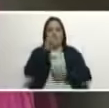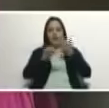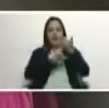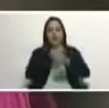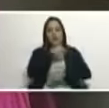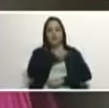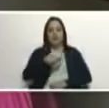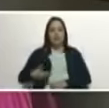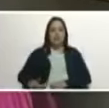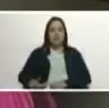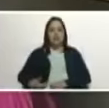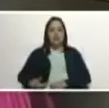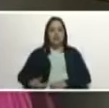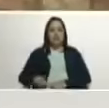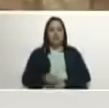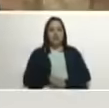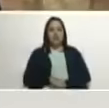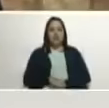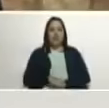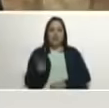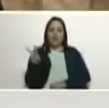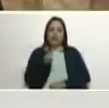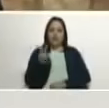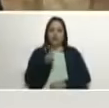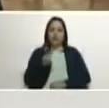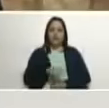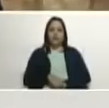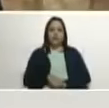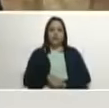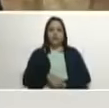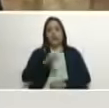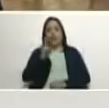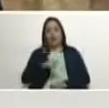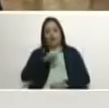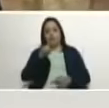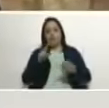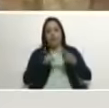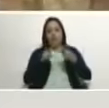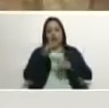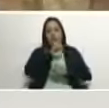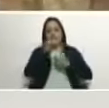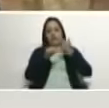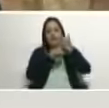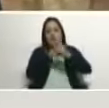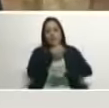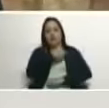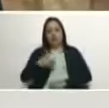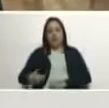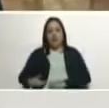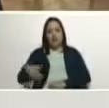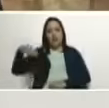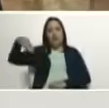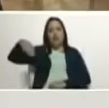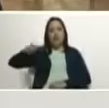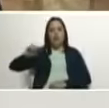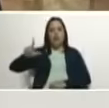vicepresidenta ejecutiva de la República, los vicepresidentes Mervin